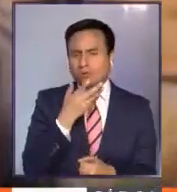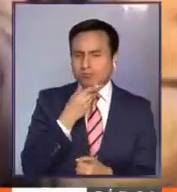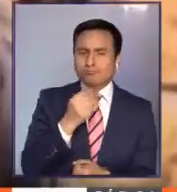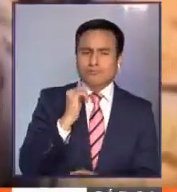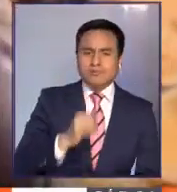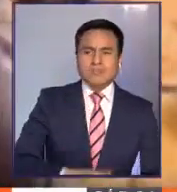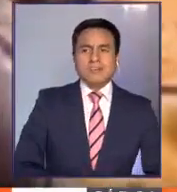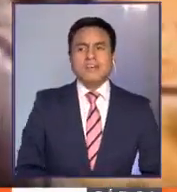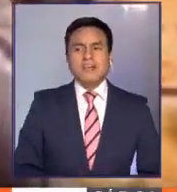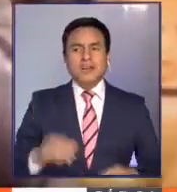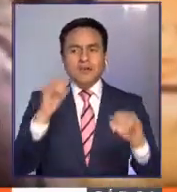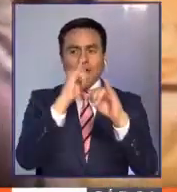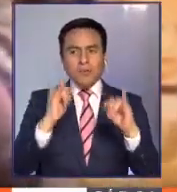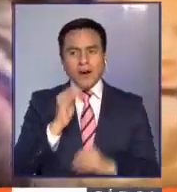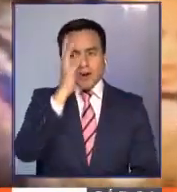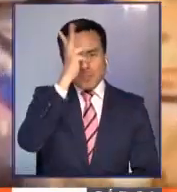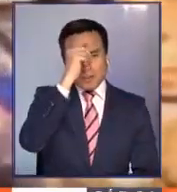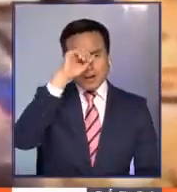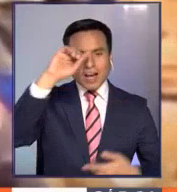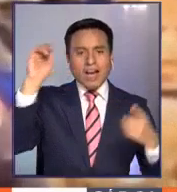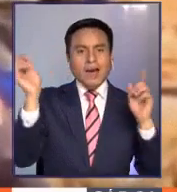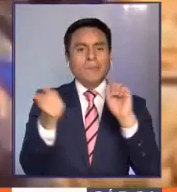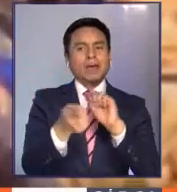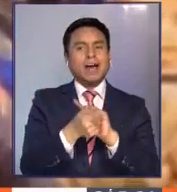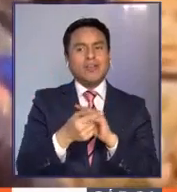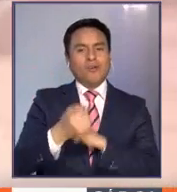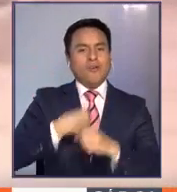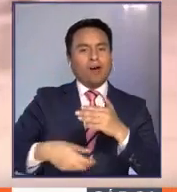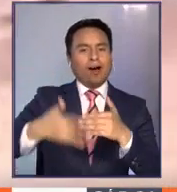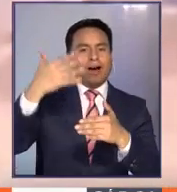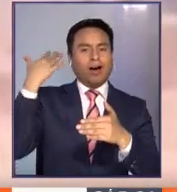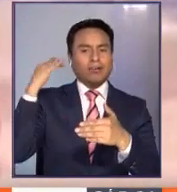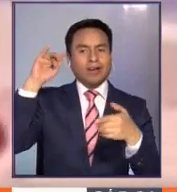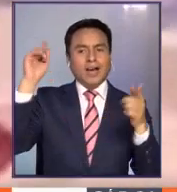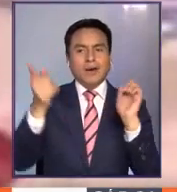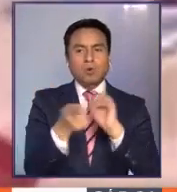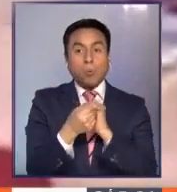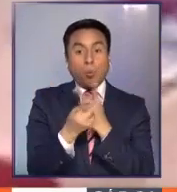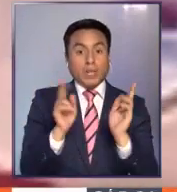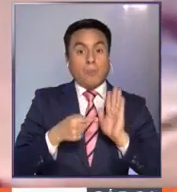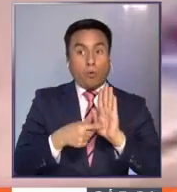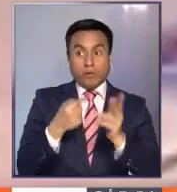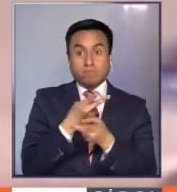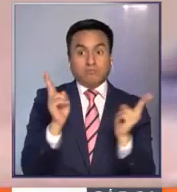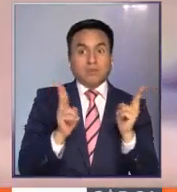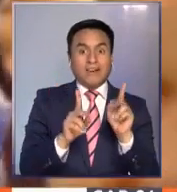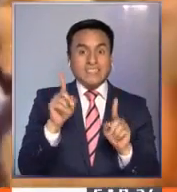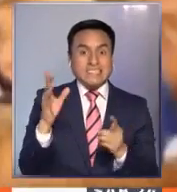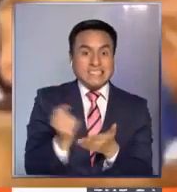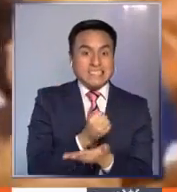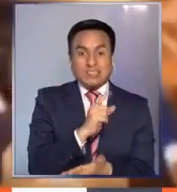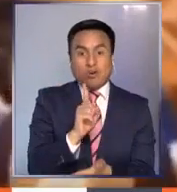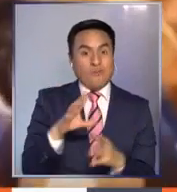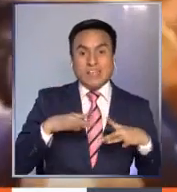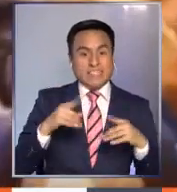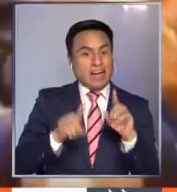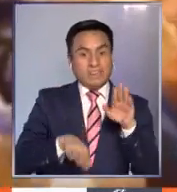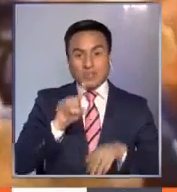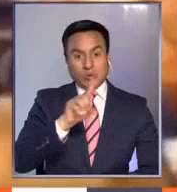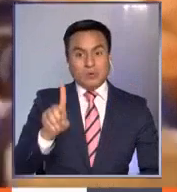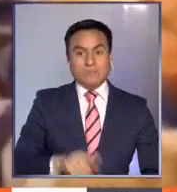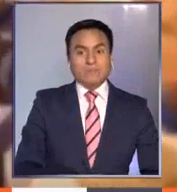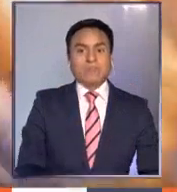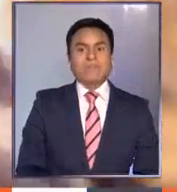Sí, es romántico. Porque las formas de ser romántico han cambiado a lo largo de los años, aunque esas muestras públicas no siempre tienen un final feliz.